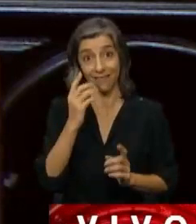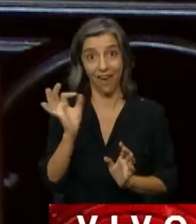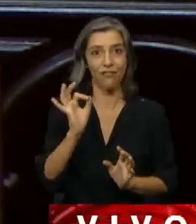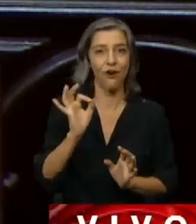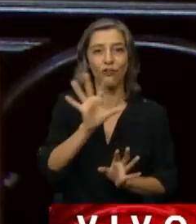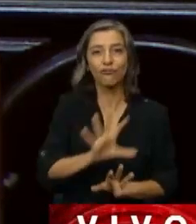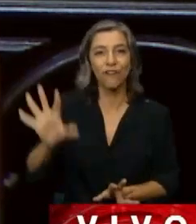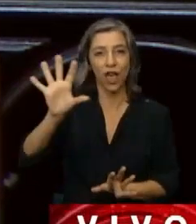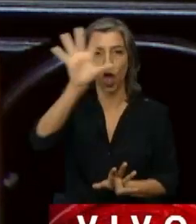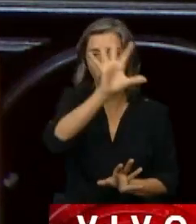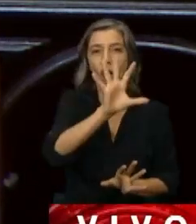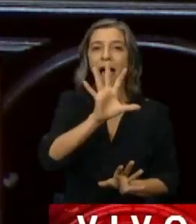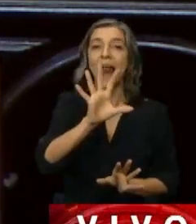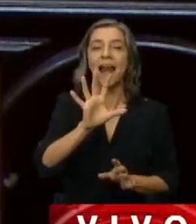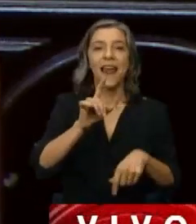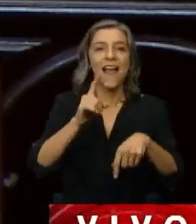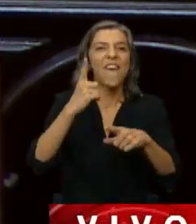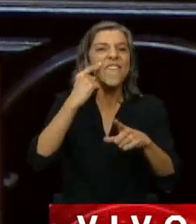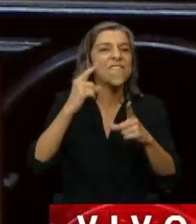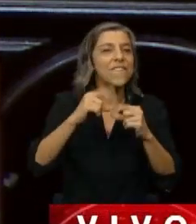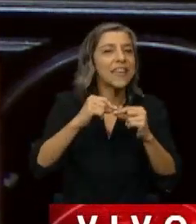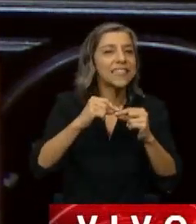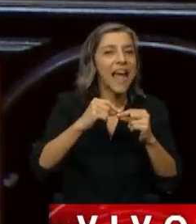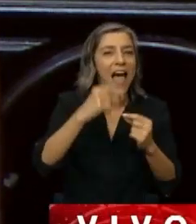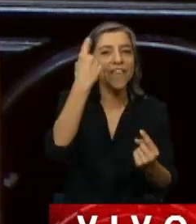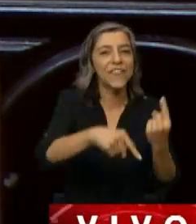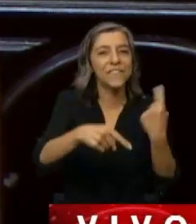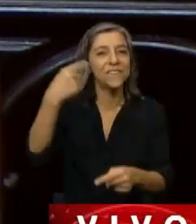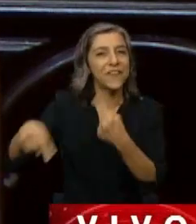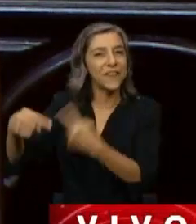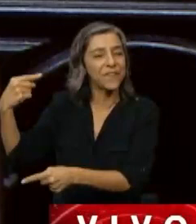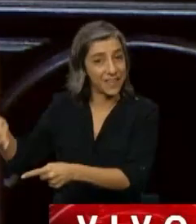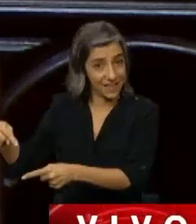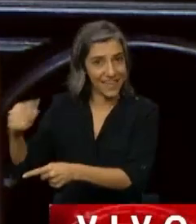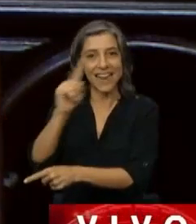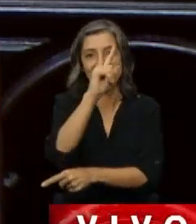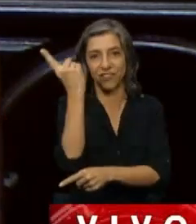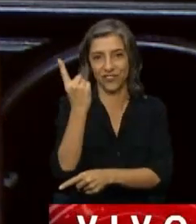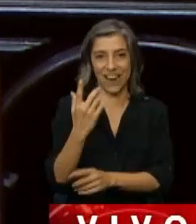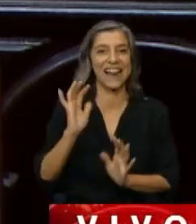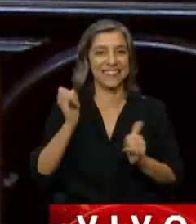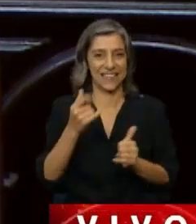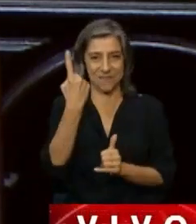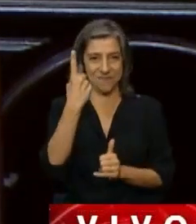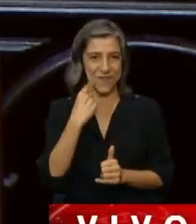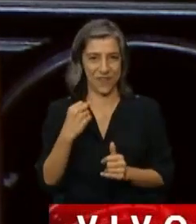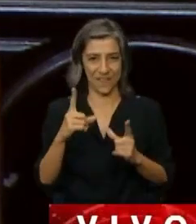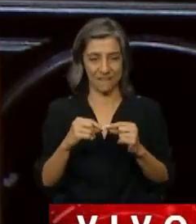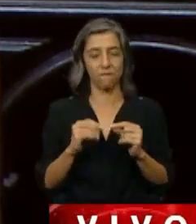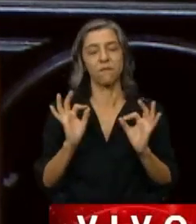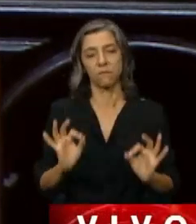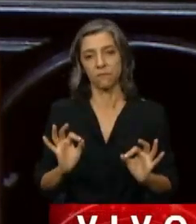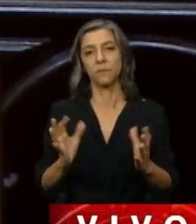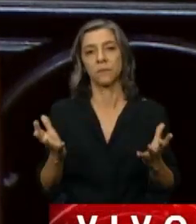fechas y a nivel nacional se elige una sola categoría. La boleta única en Argentina sería una ensalada